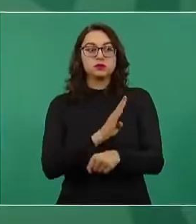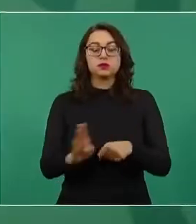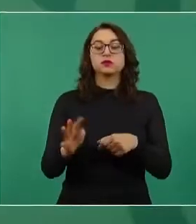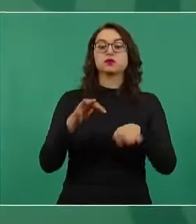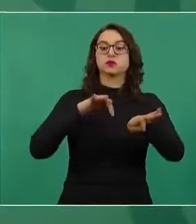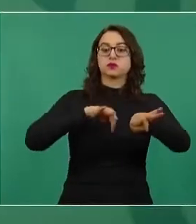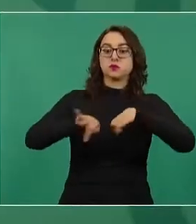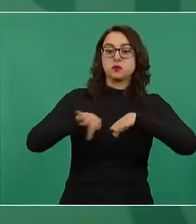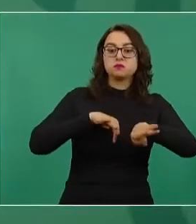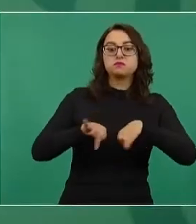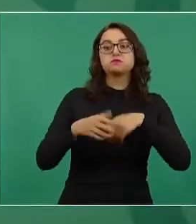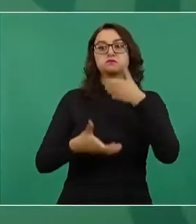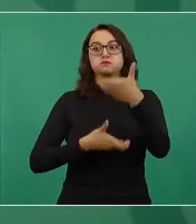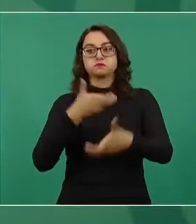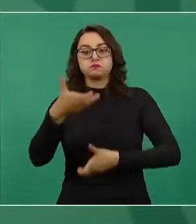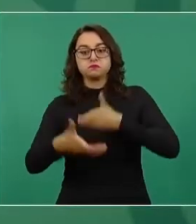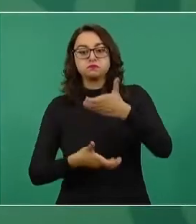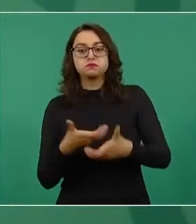beneficia el comercio.